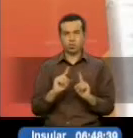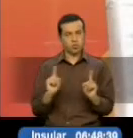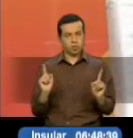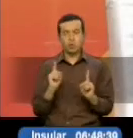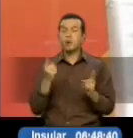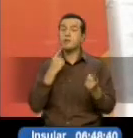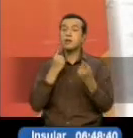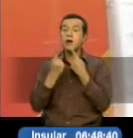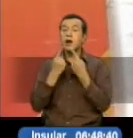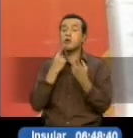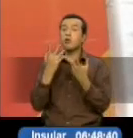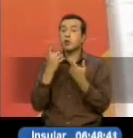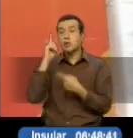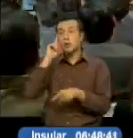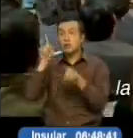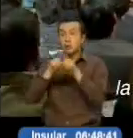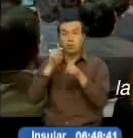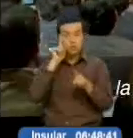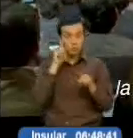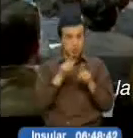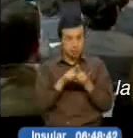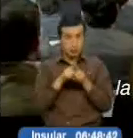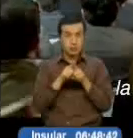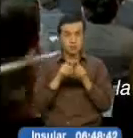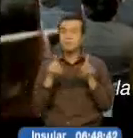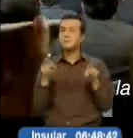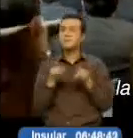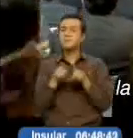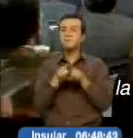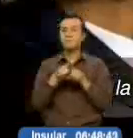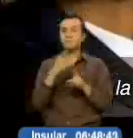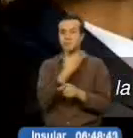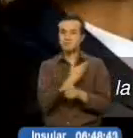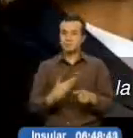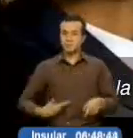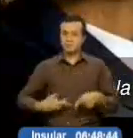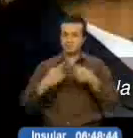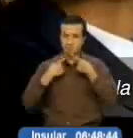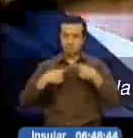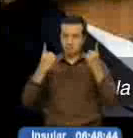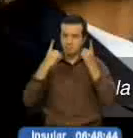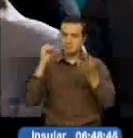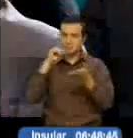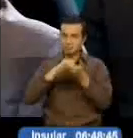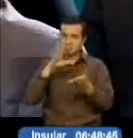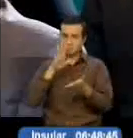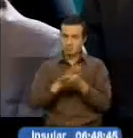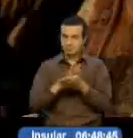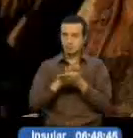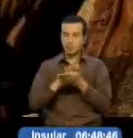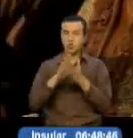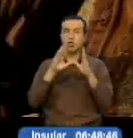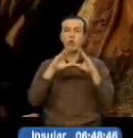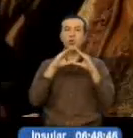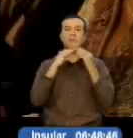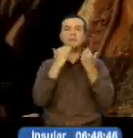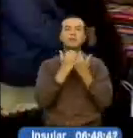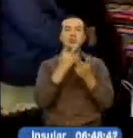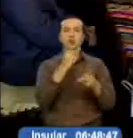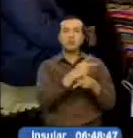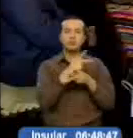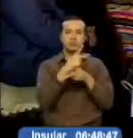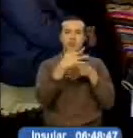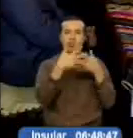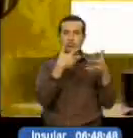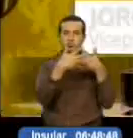es llegar a acuerdos y consensos. También se suscribió el decreto 50 con el cual se crea el Consejo Consultivo Tributario encabezado por el vicepresidente